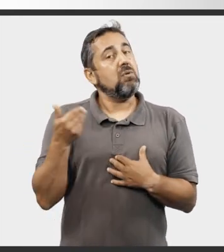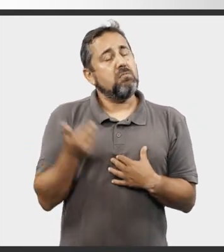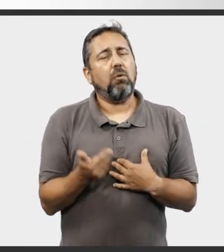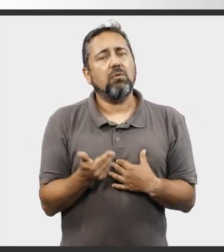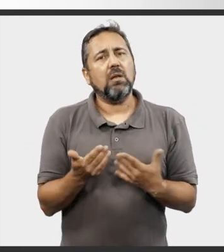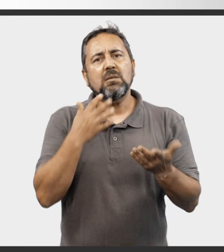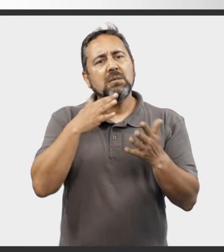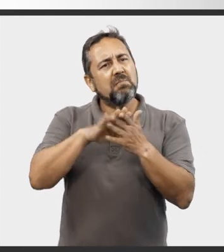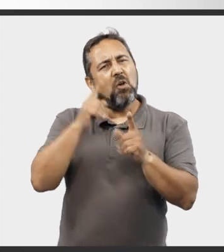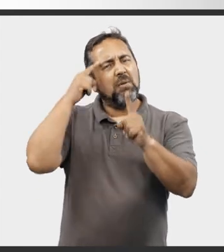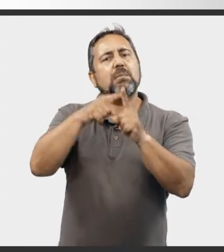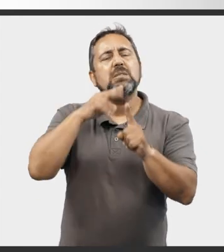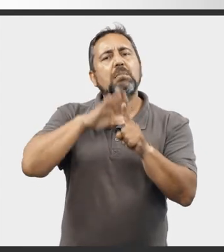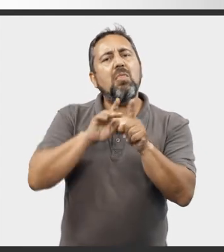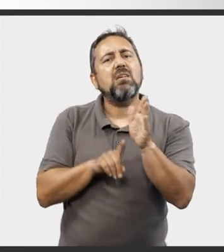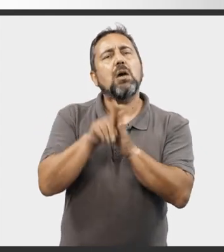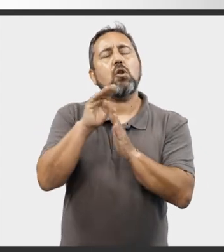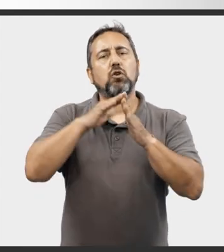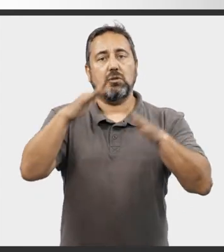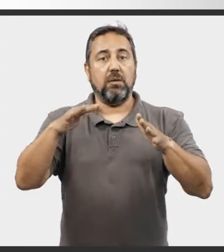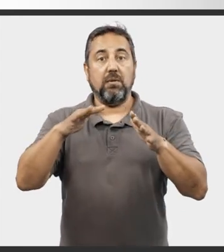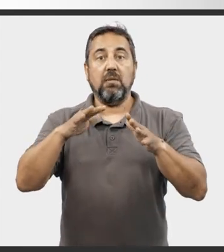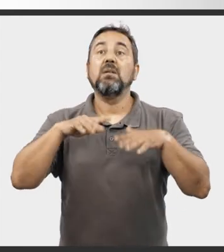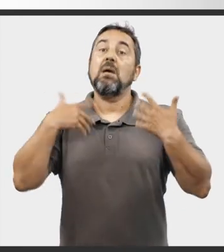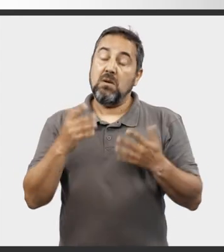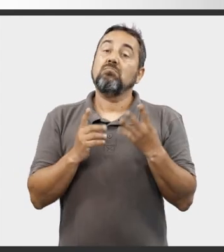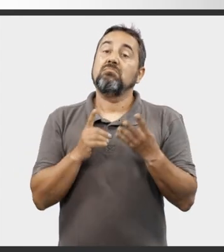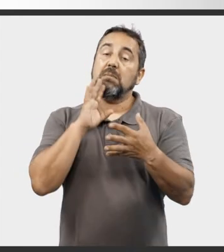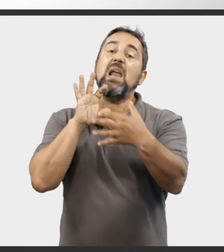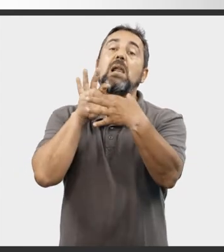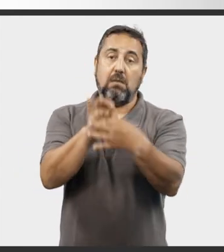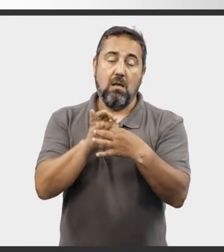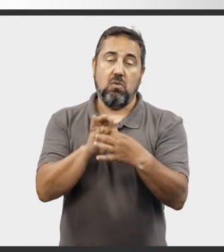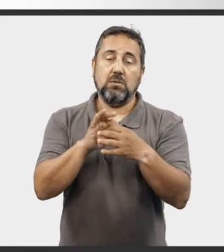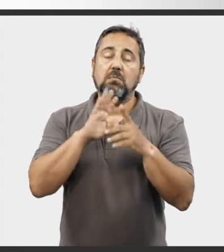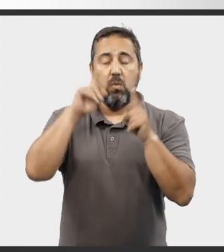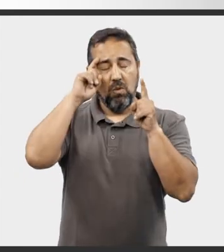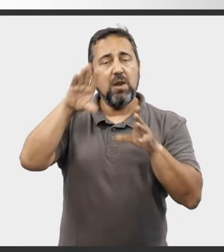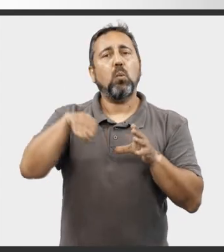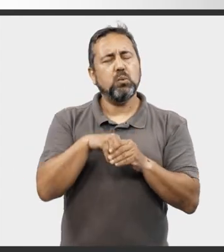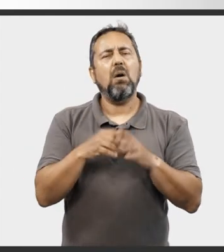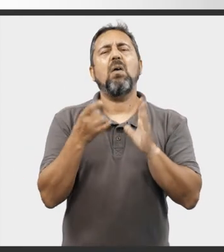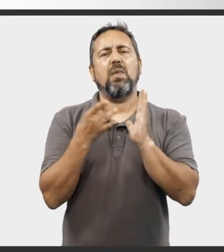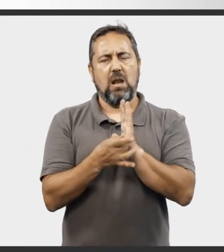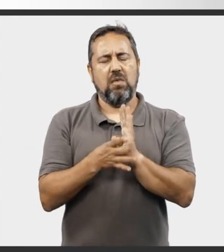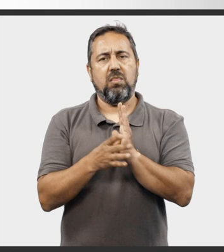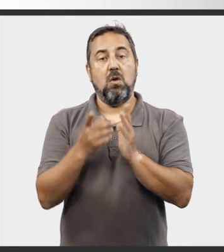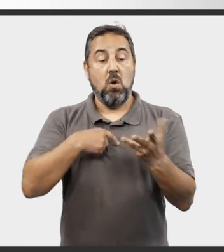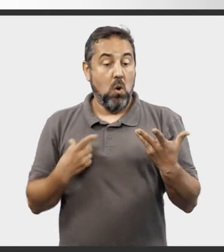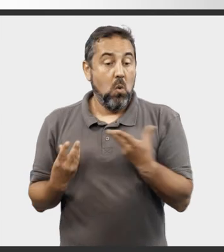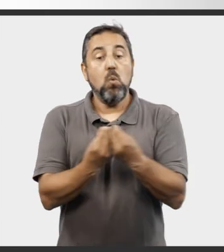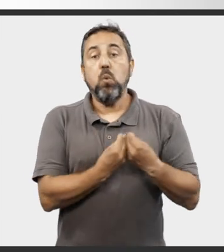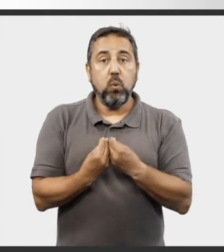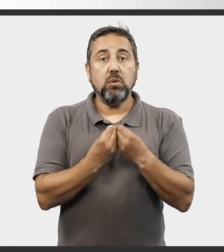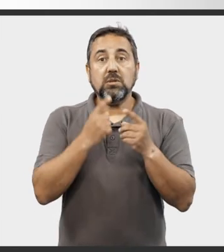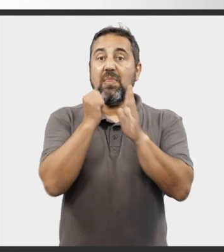objetivos de desarrollo sostenible particularmente con el cuarto relacionado con la educación inclusiva y de calidad juntos extenderemos el alcance